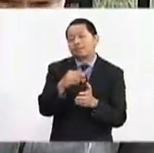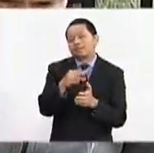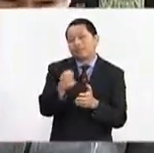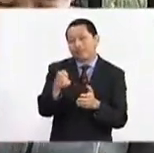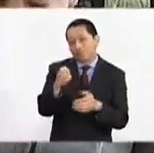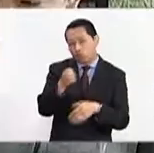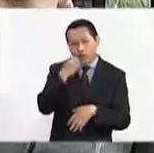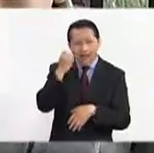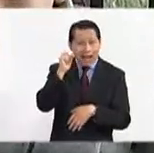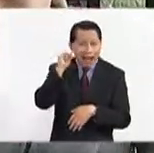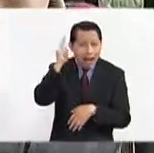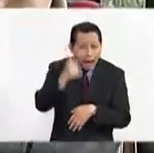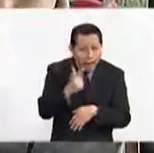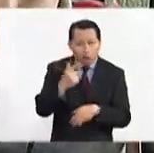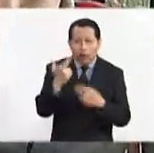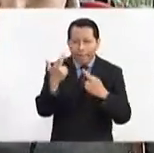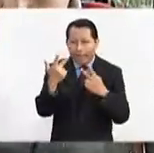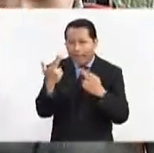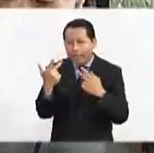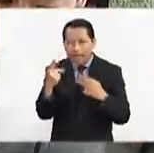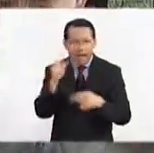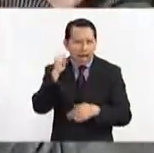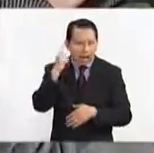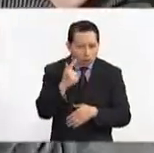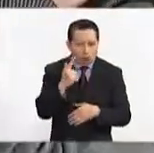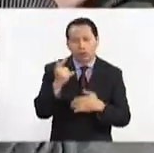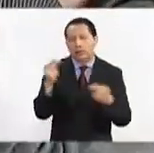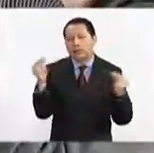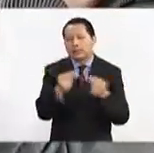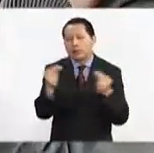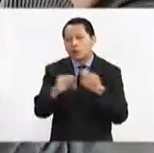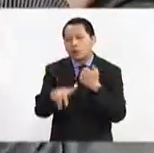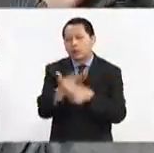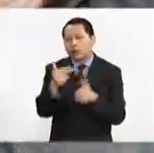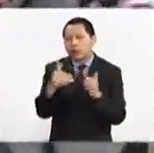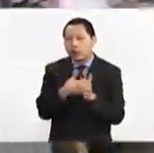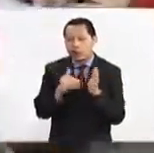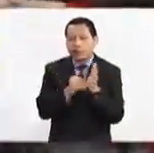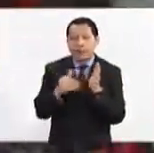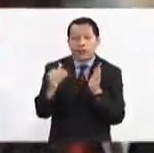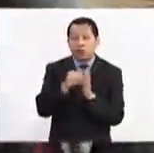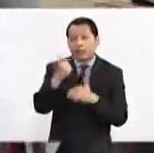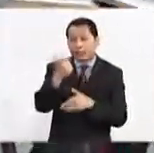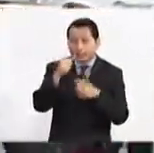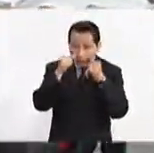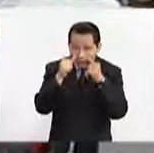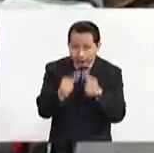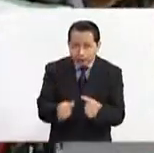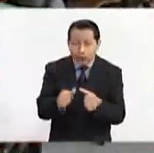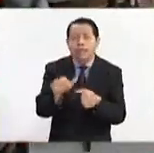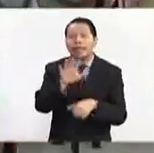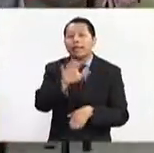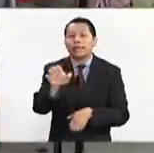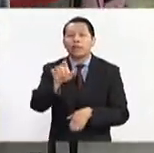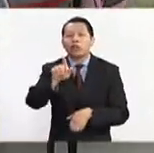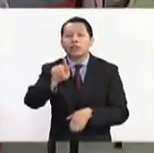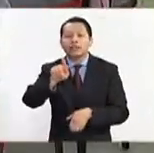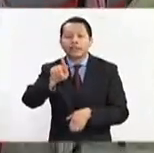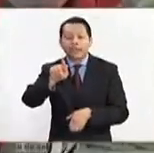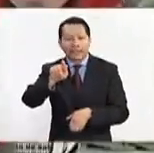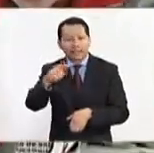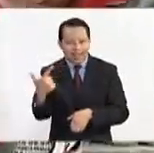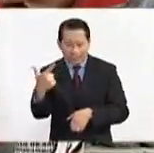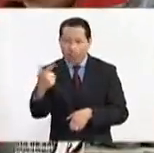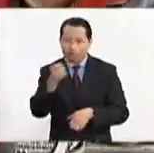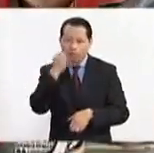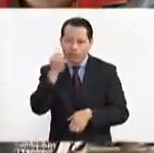que tienen algún tipo de daño y que se requerirán unos 13.000 millones de pesos para su atención. 577 planteles